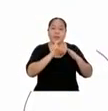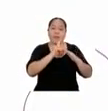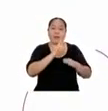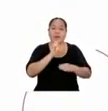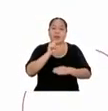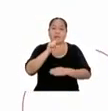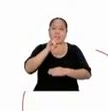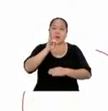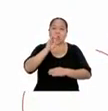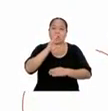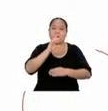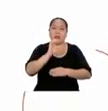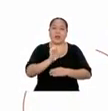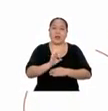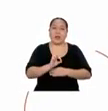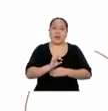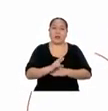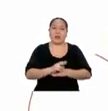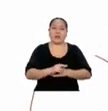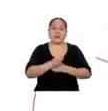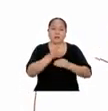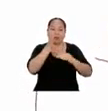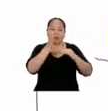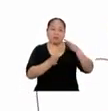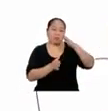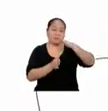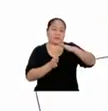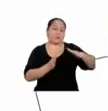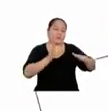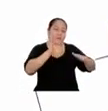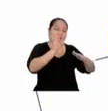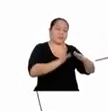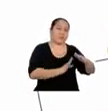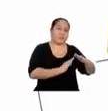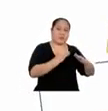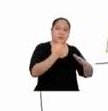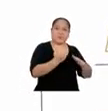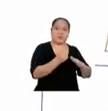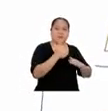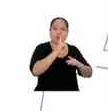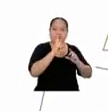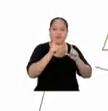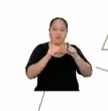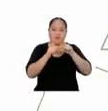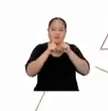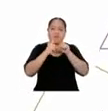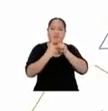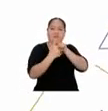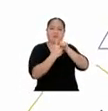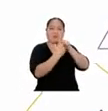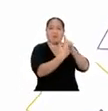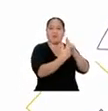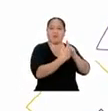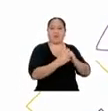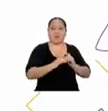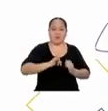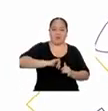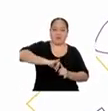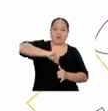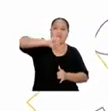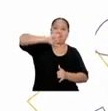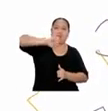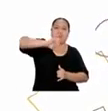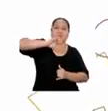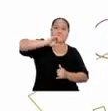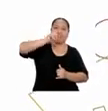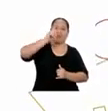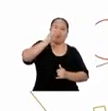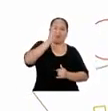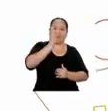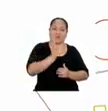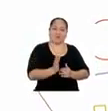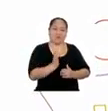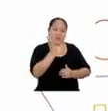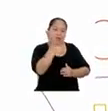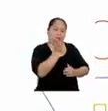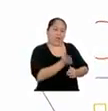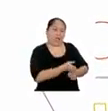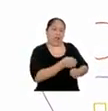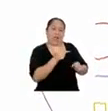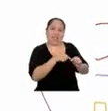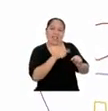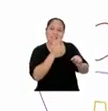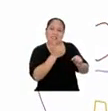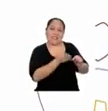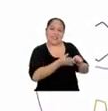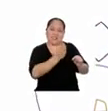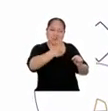y oblicua, porque sus caras laterales no son triángulos isósceles. Su altura no se traza perpendicularmente al centro de la